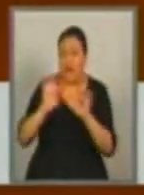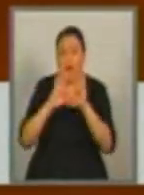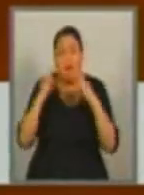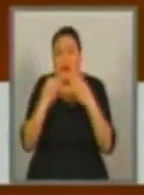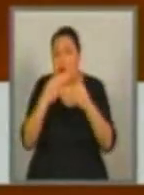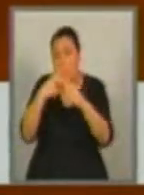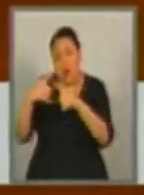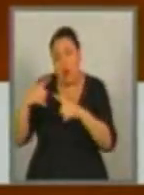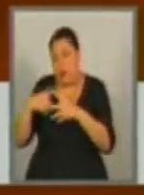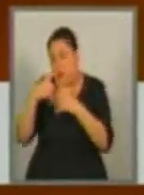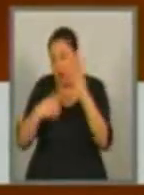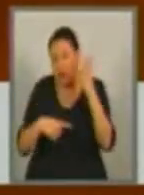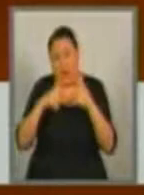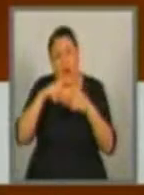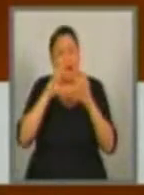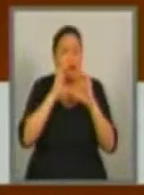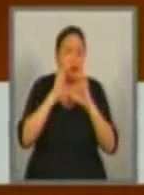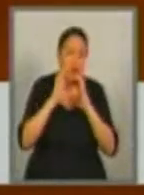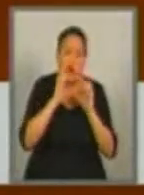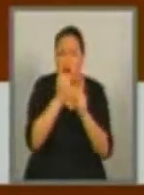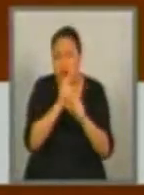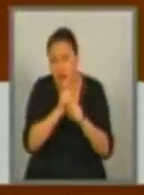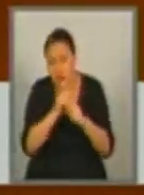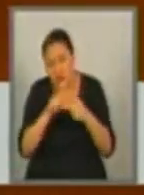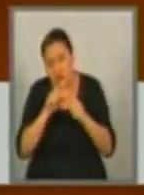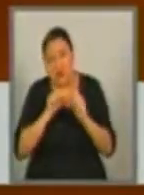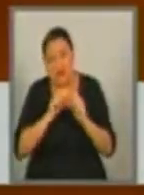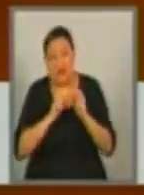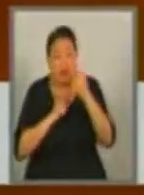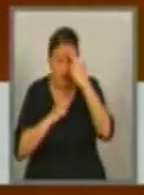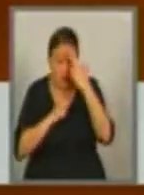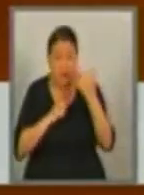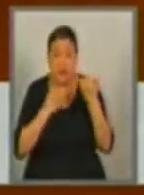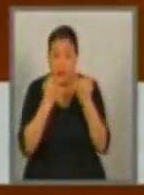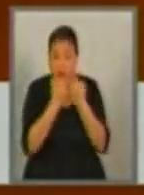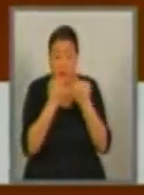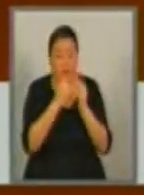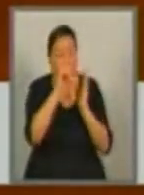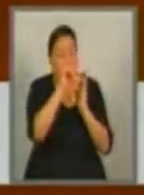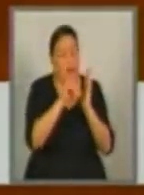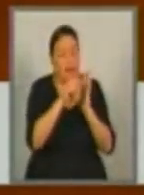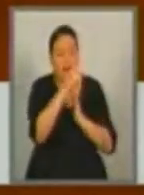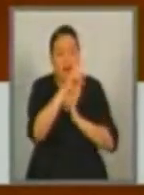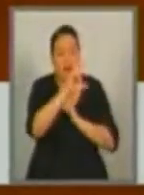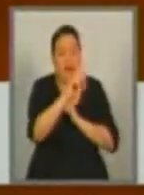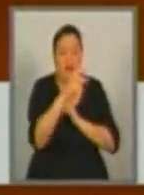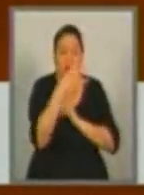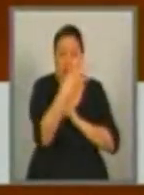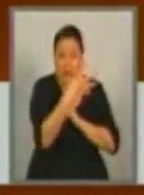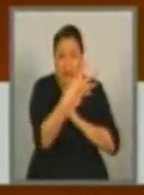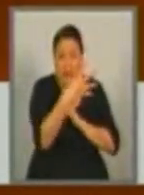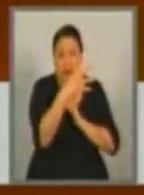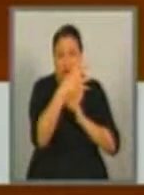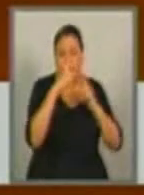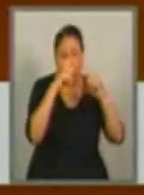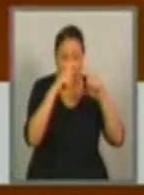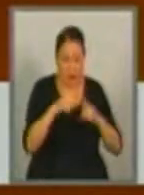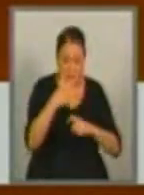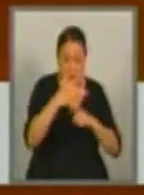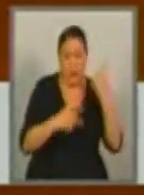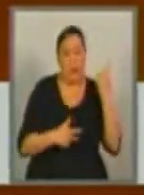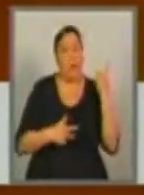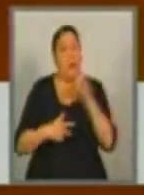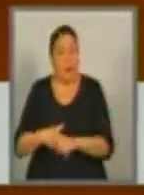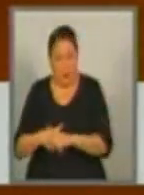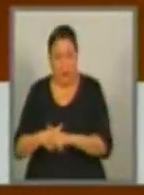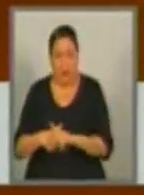de comunicación social en cumplimiento del párrafo octavo del artículo 134 de la Ley Fundamental